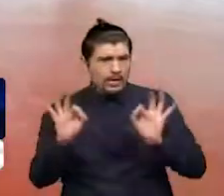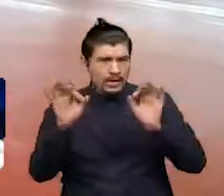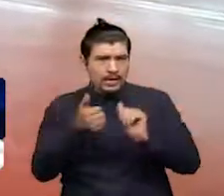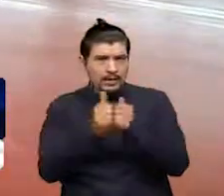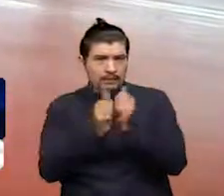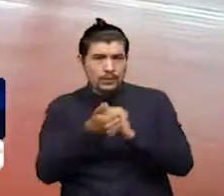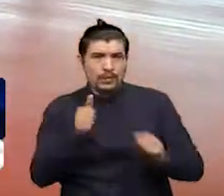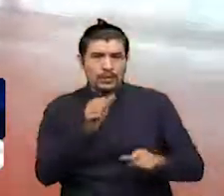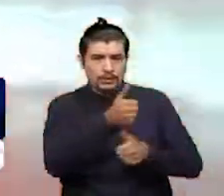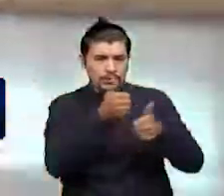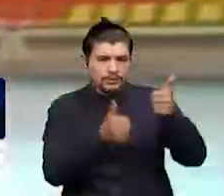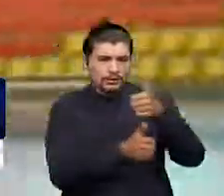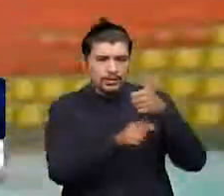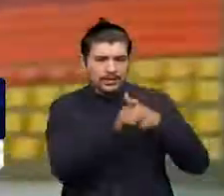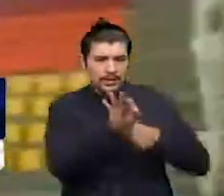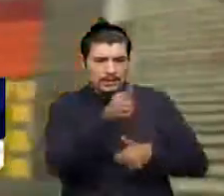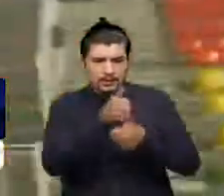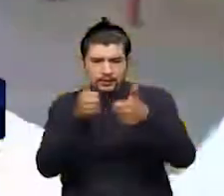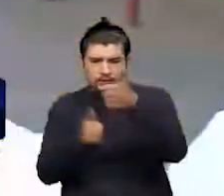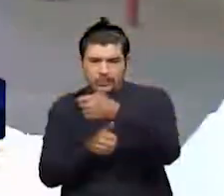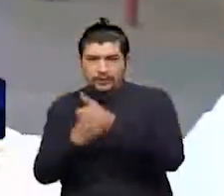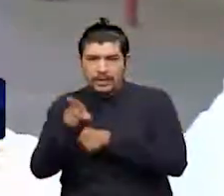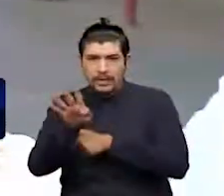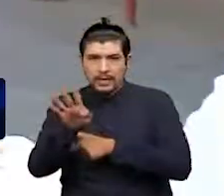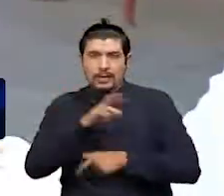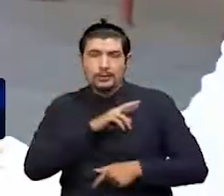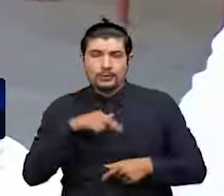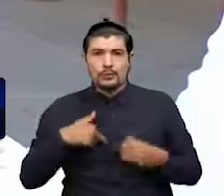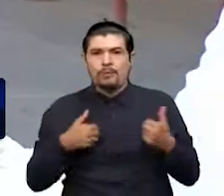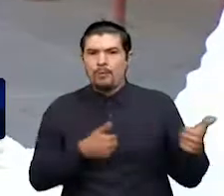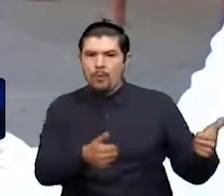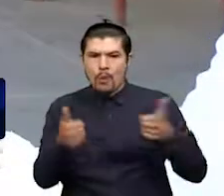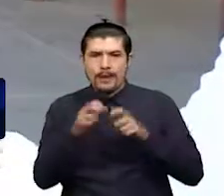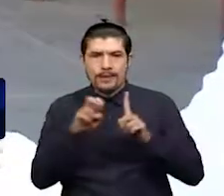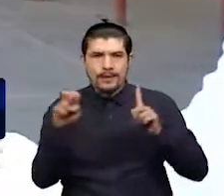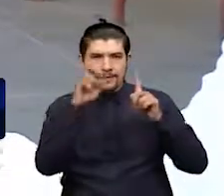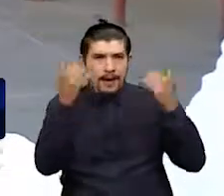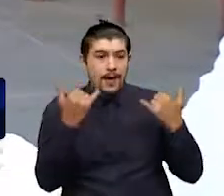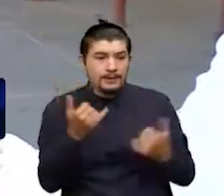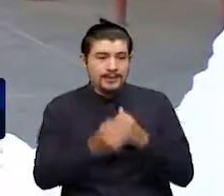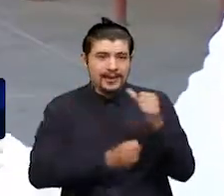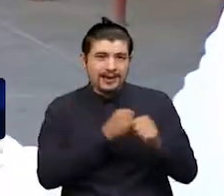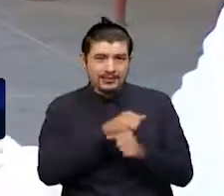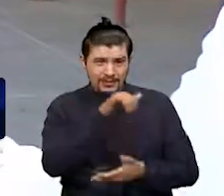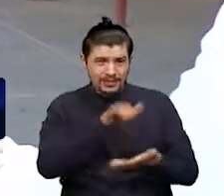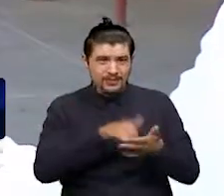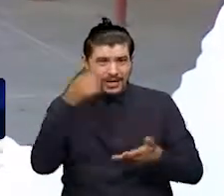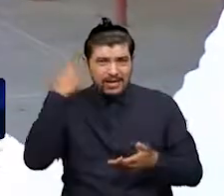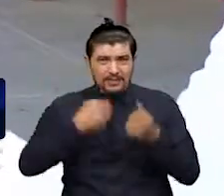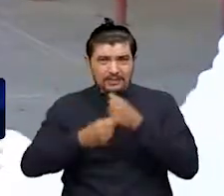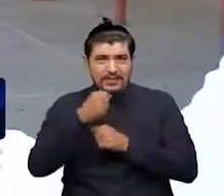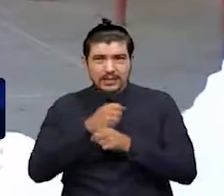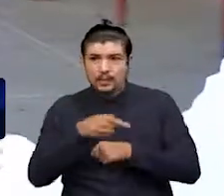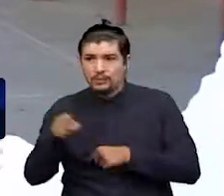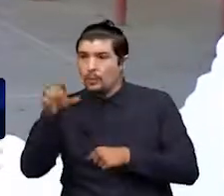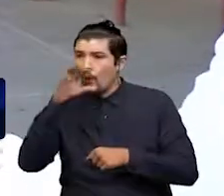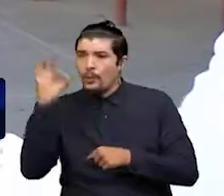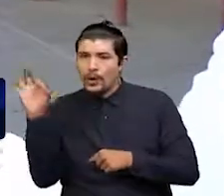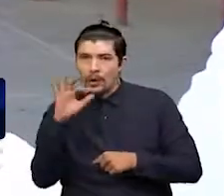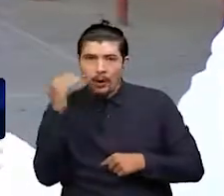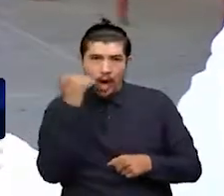mucho talento y tenemos muy buena talla este año también como el año pasado tanto en el masculino como el femenino